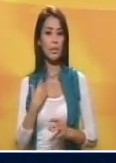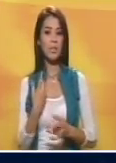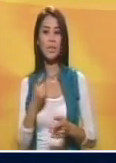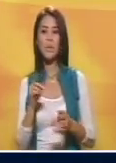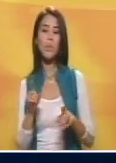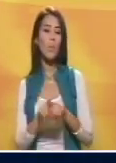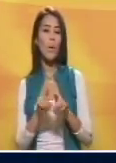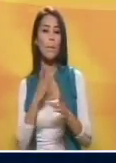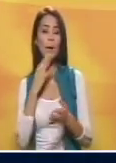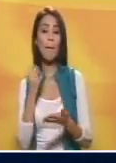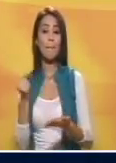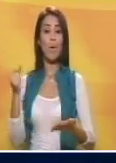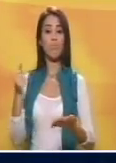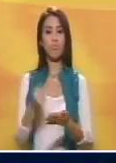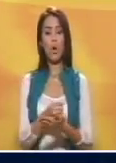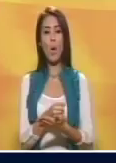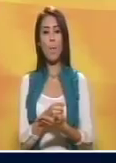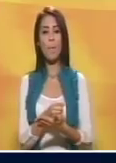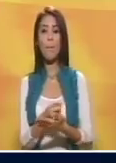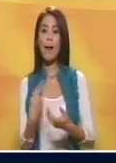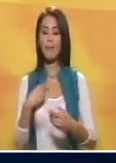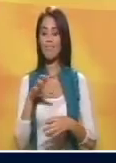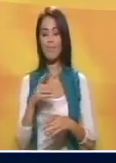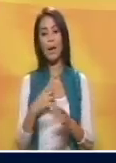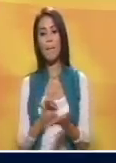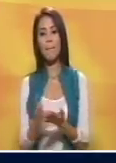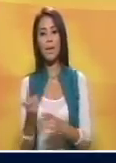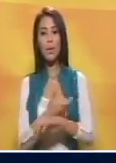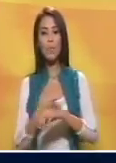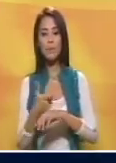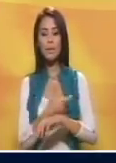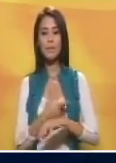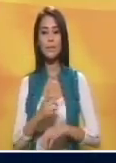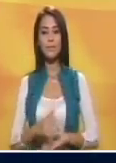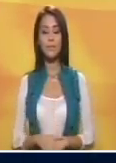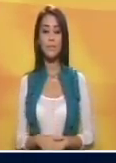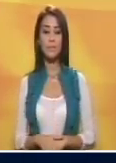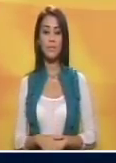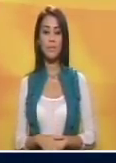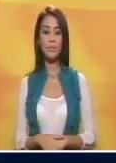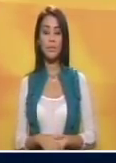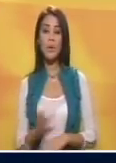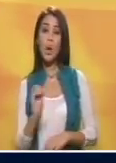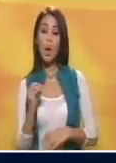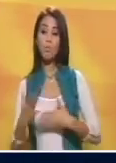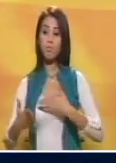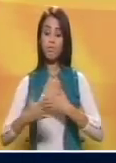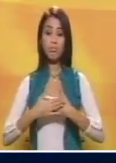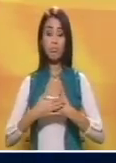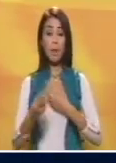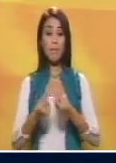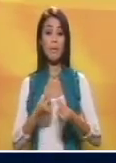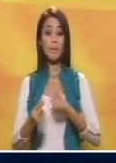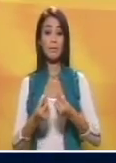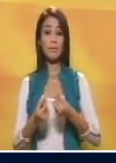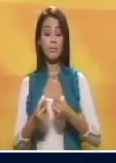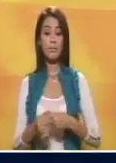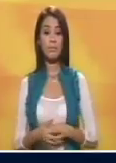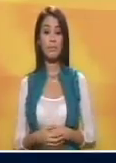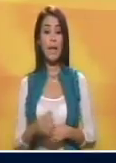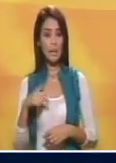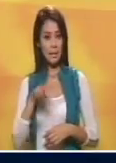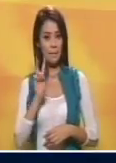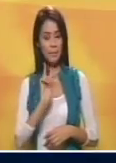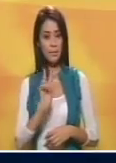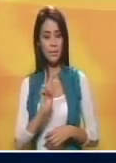Estado militar. Él no puede venir a un país a alardear del criminal bloqueo financiero contra nuestra